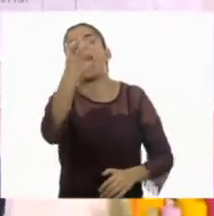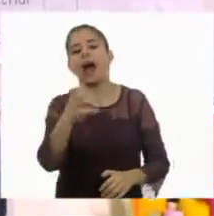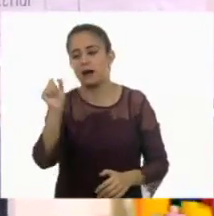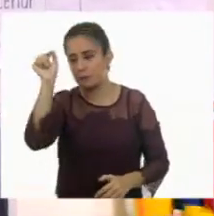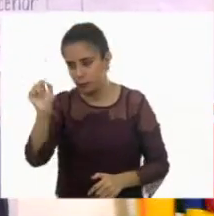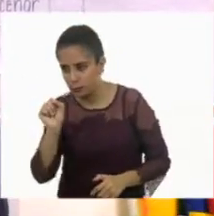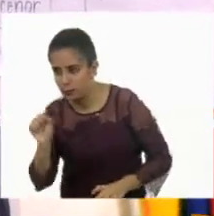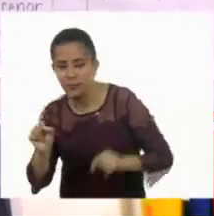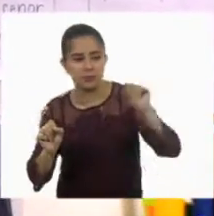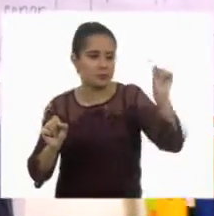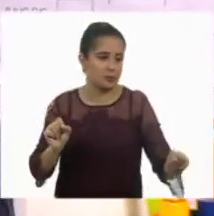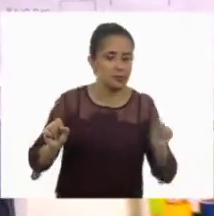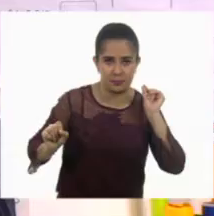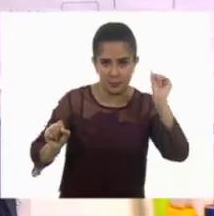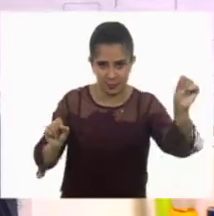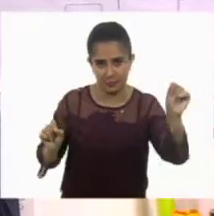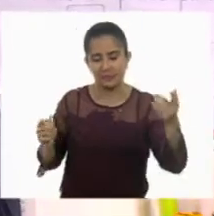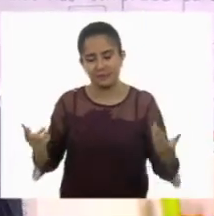casa.